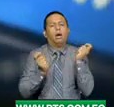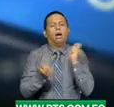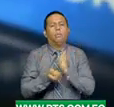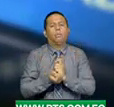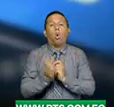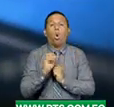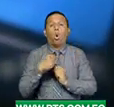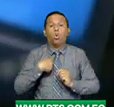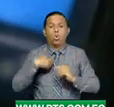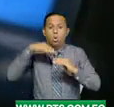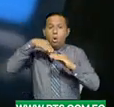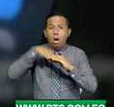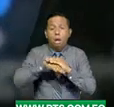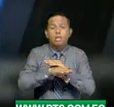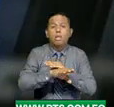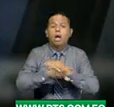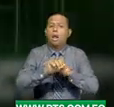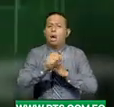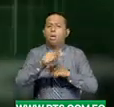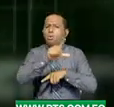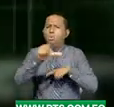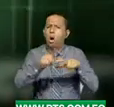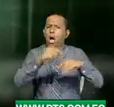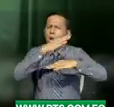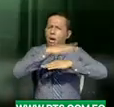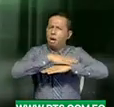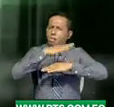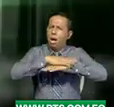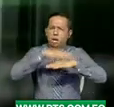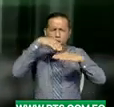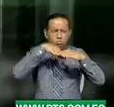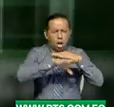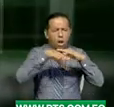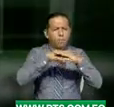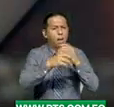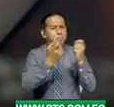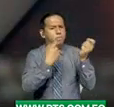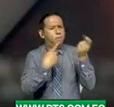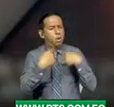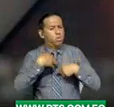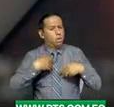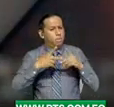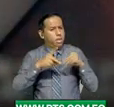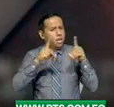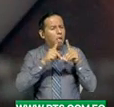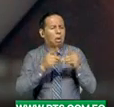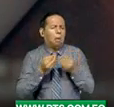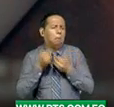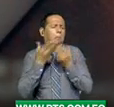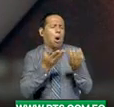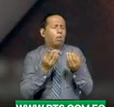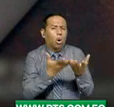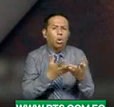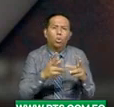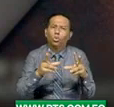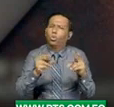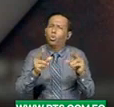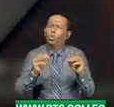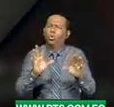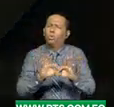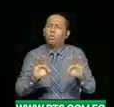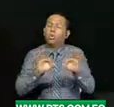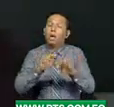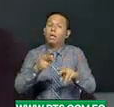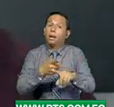entrar a páginas verificadas y no entregar tus datos sin que puedas haber hecho este tipo de